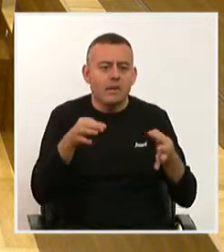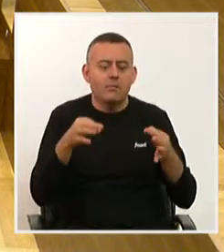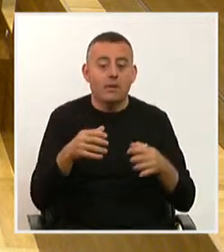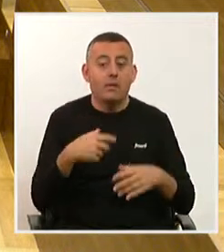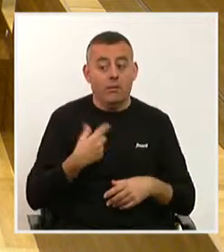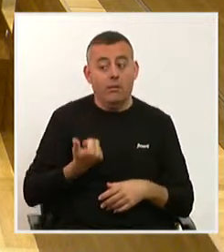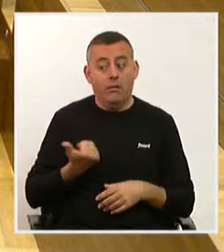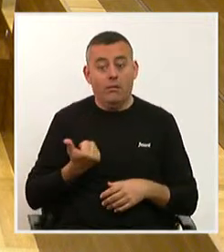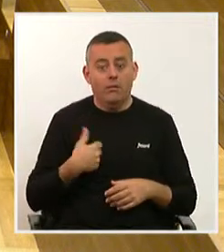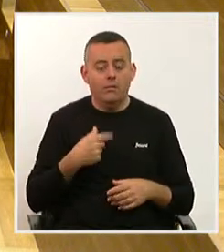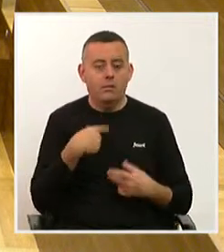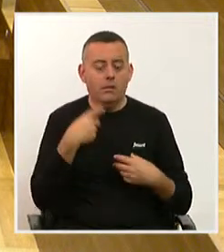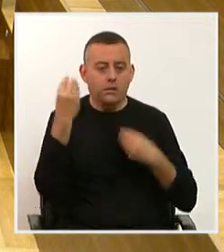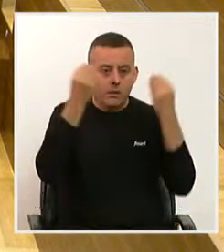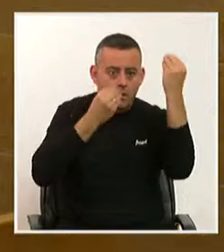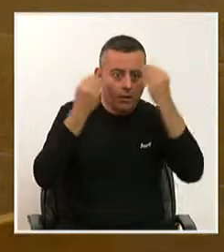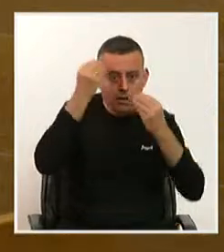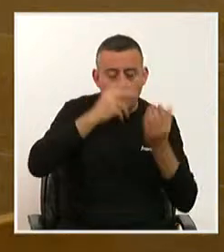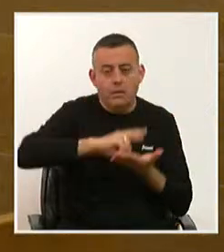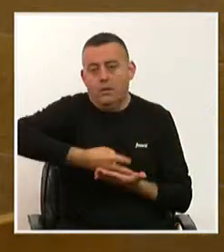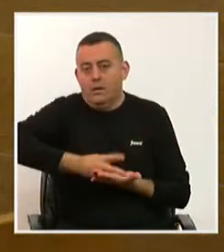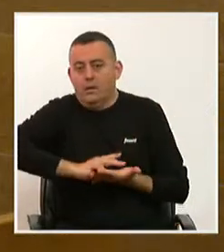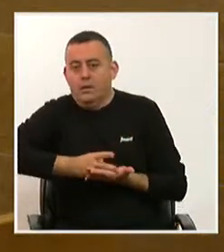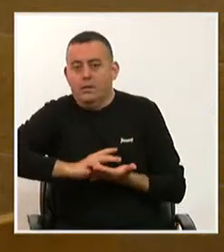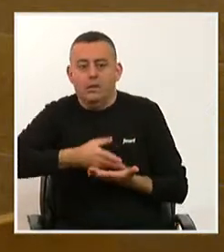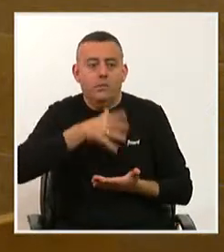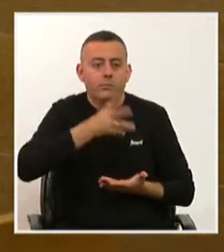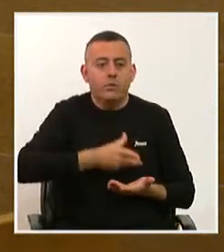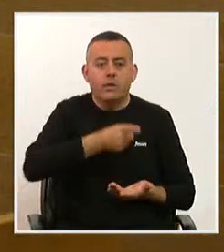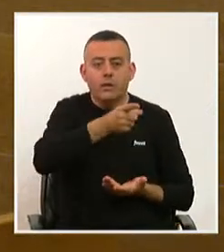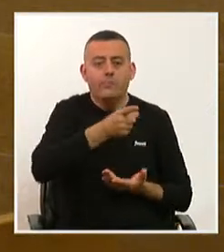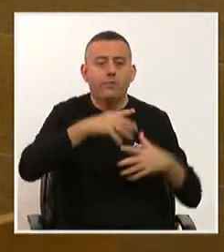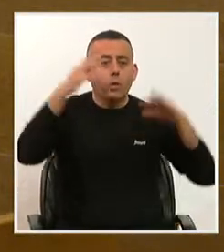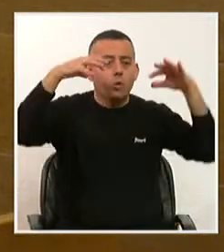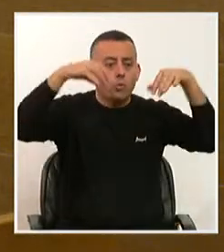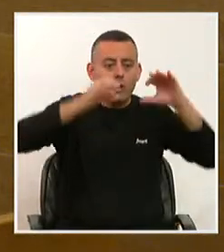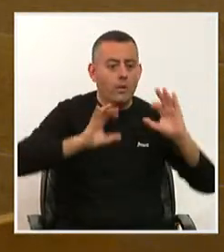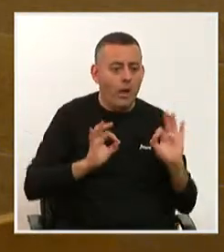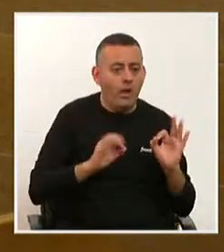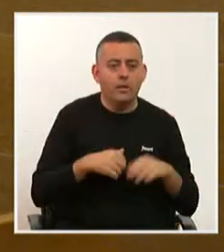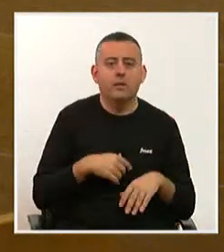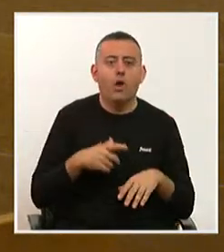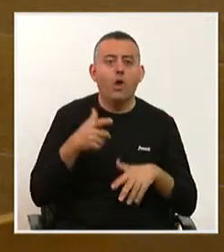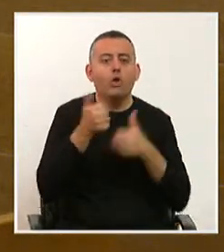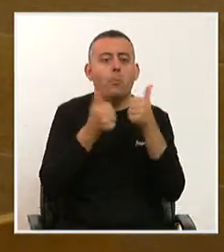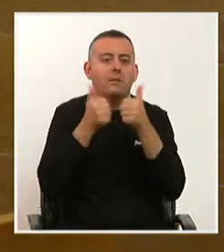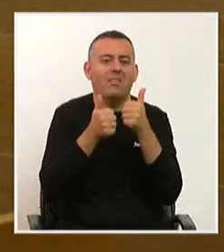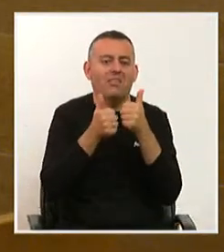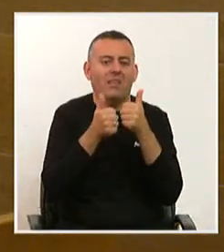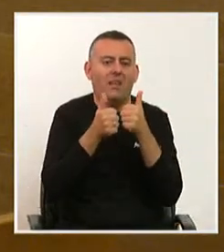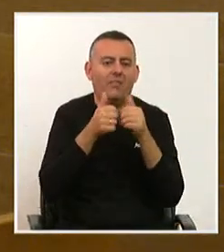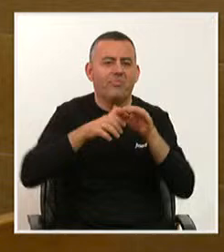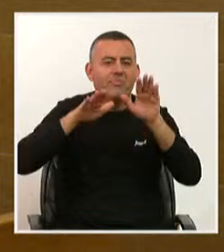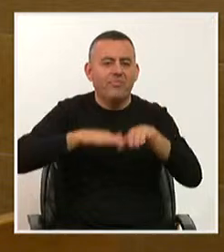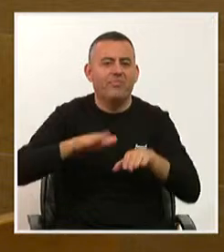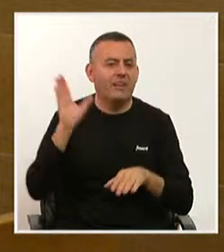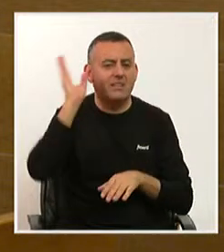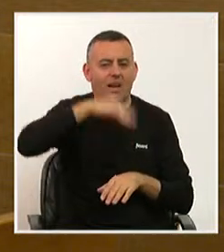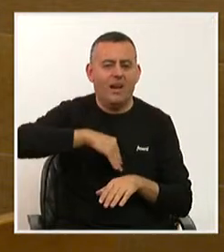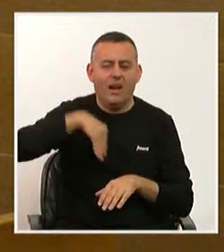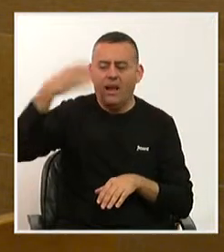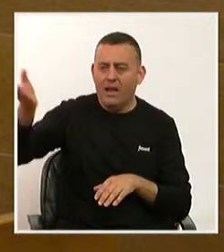la competencia de leann por la burocracia porque no encuentra gente especializada para trabajar y después de 50 años está decidiendo